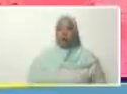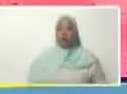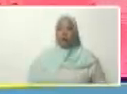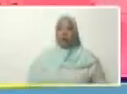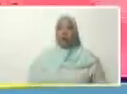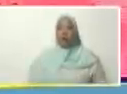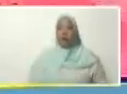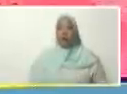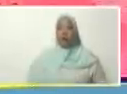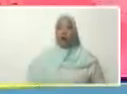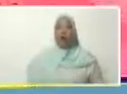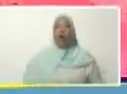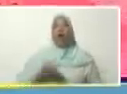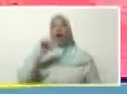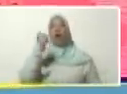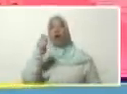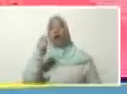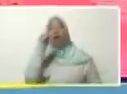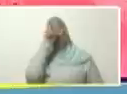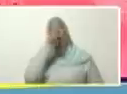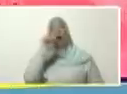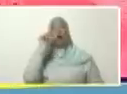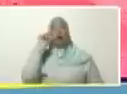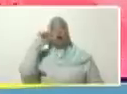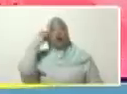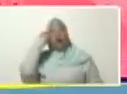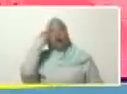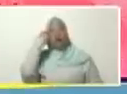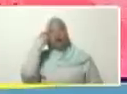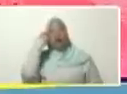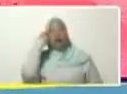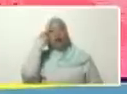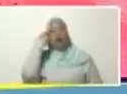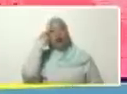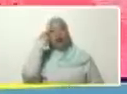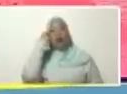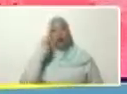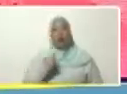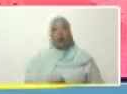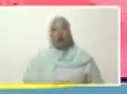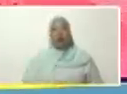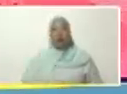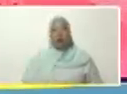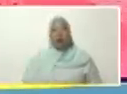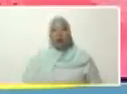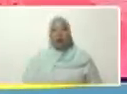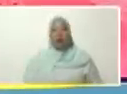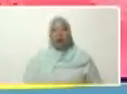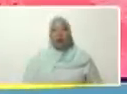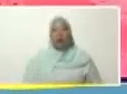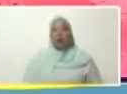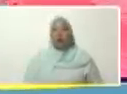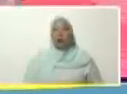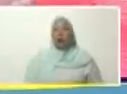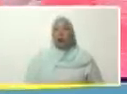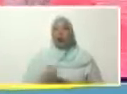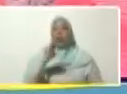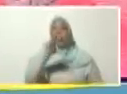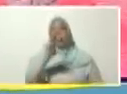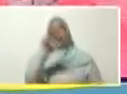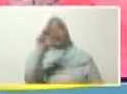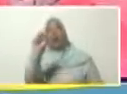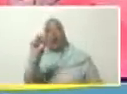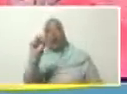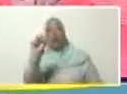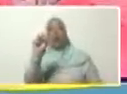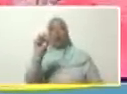Quizás el que tenía 10 años recordará algo. ¿Ah? Levanten la mano los que tienen 30, cerca de